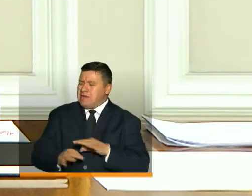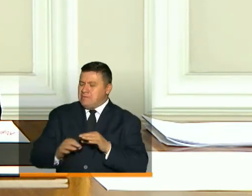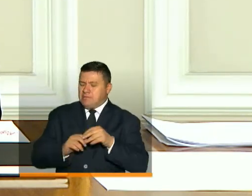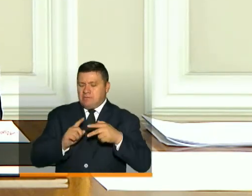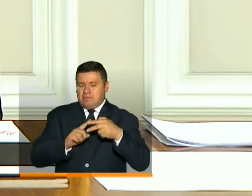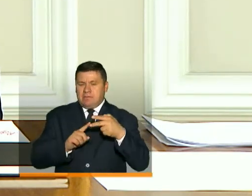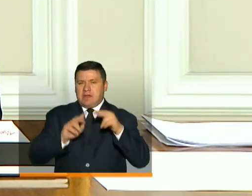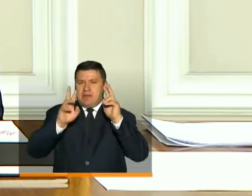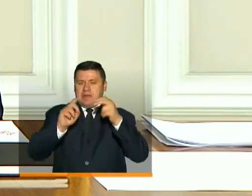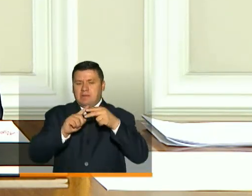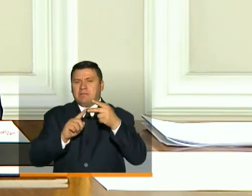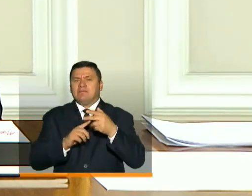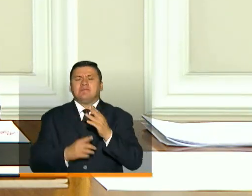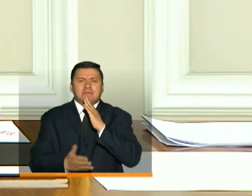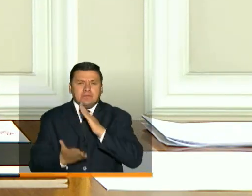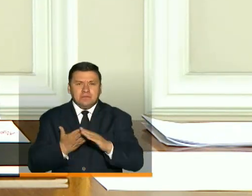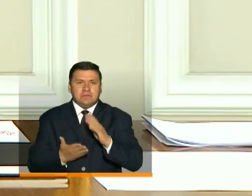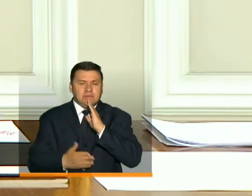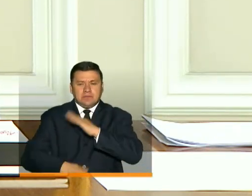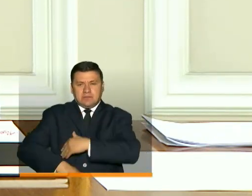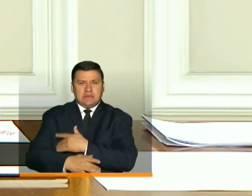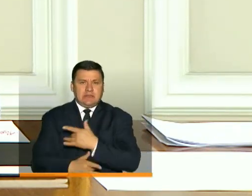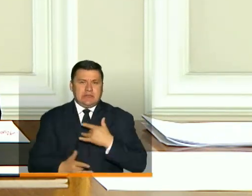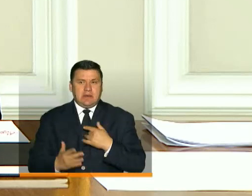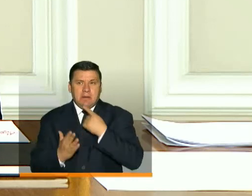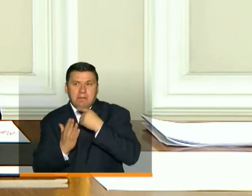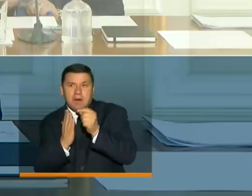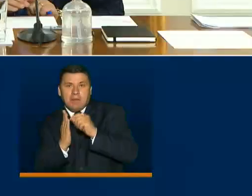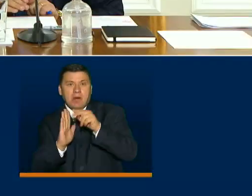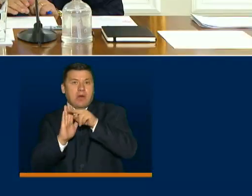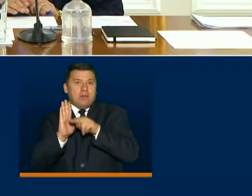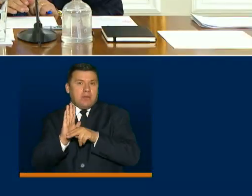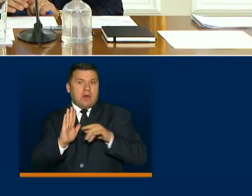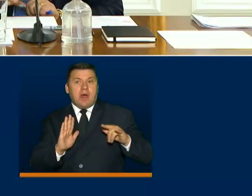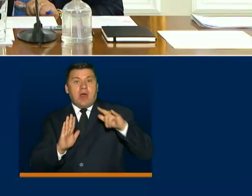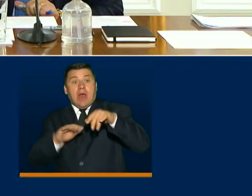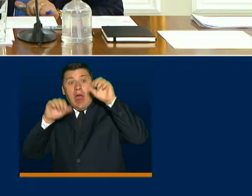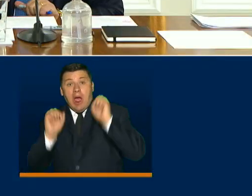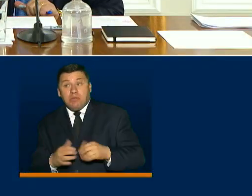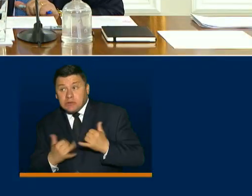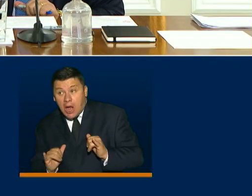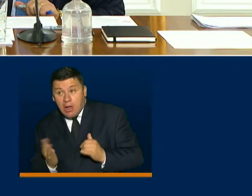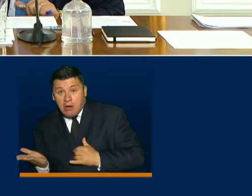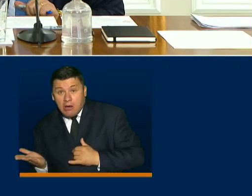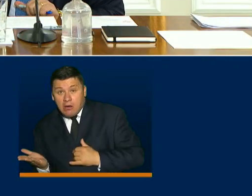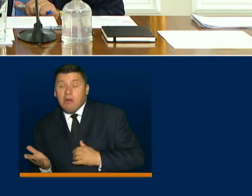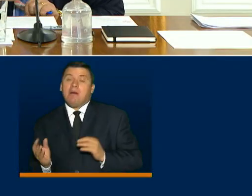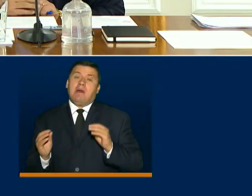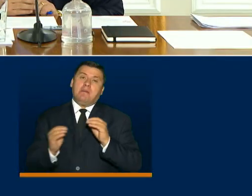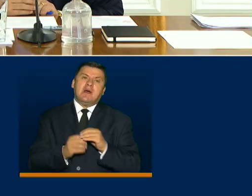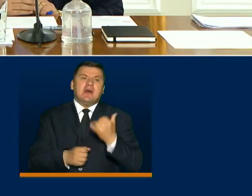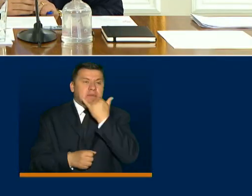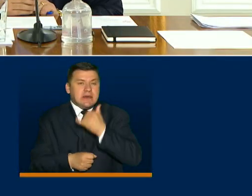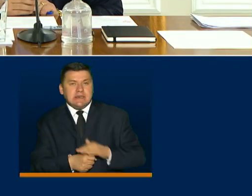colombianos. ¿Cómo van las autorizaciones del Ministerio de Salud para los protocolos de aeropuertos? ¿Cómo estamos viendo además la situación en las próximas semanas?